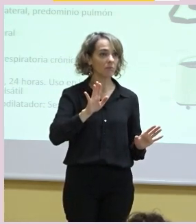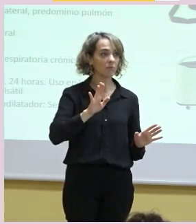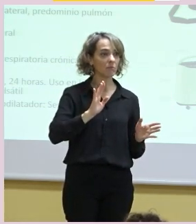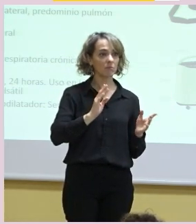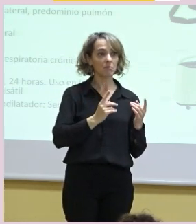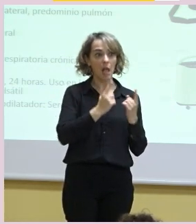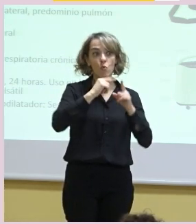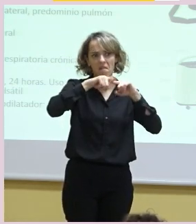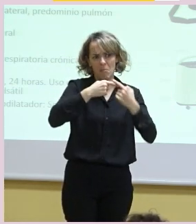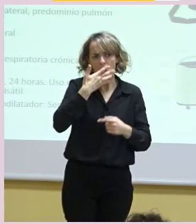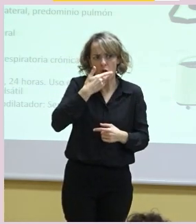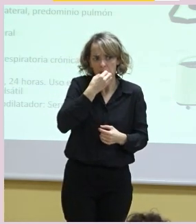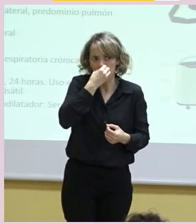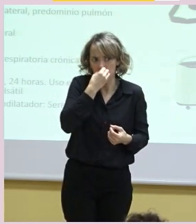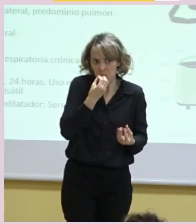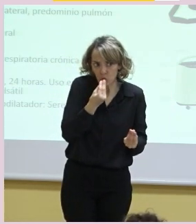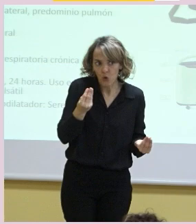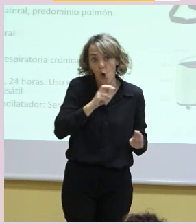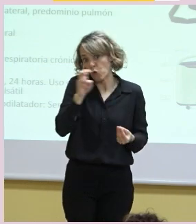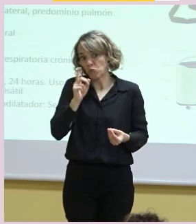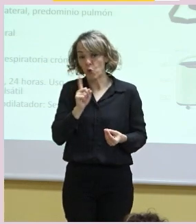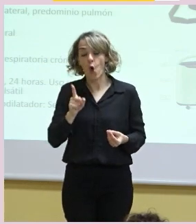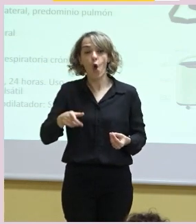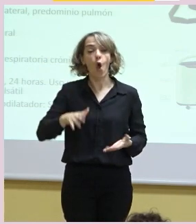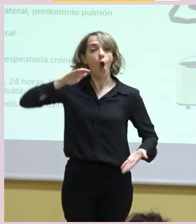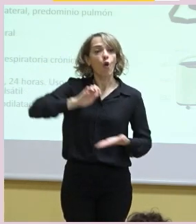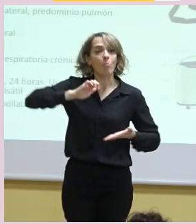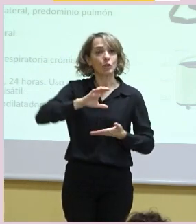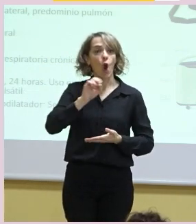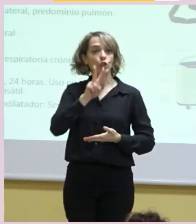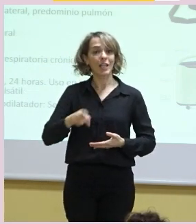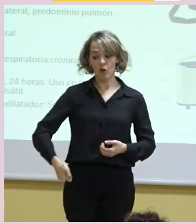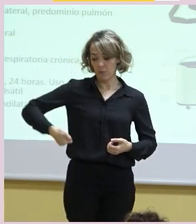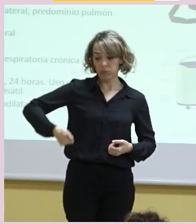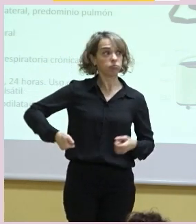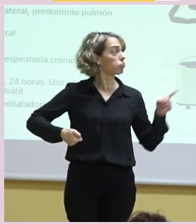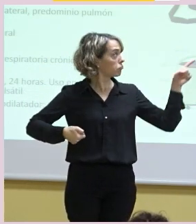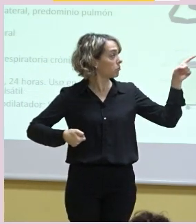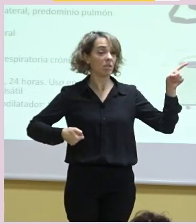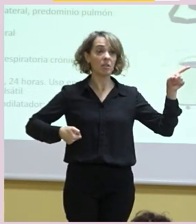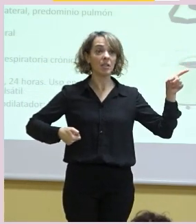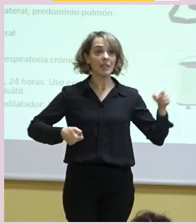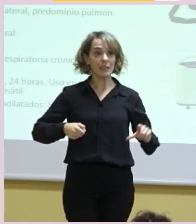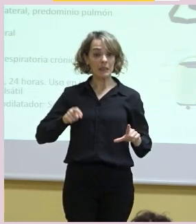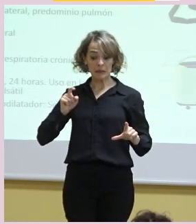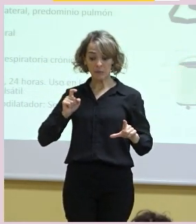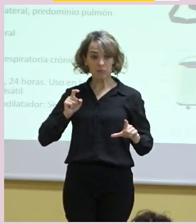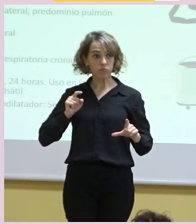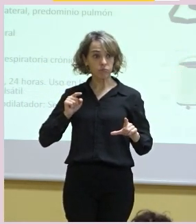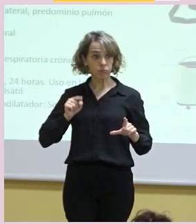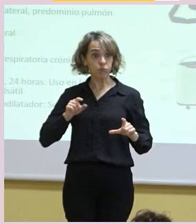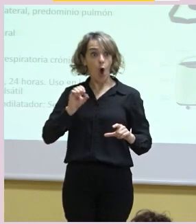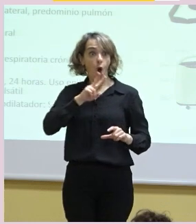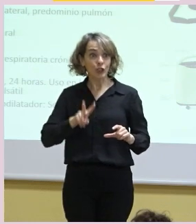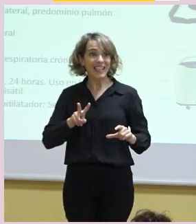súper familiarizados con ellos y otras que no. Un compresor de oxígeno portátil de este tipo suele ser pulsátil, y eso significa que el